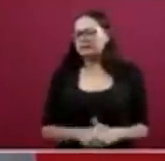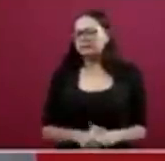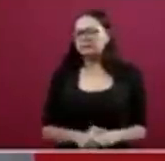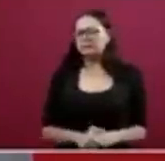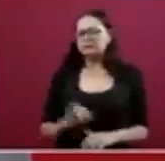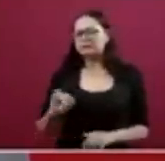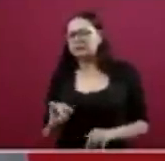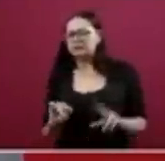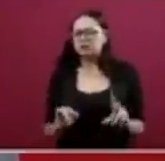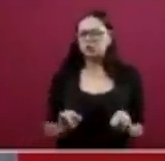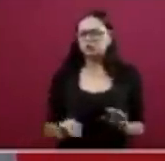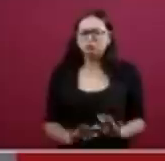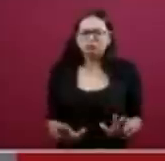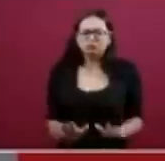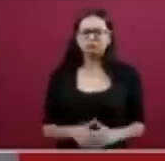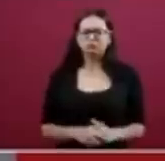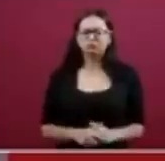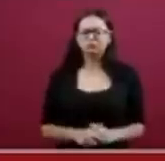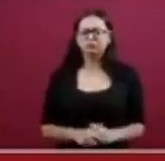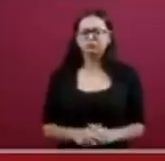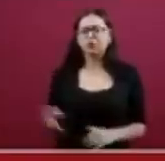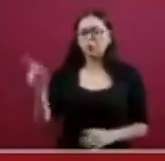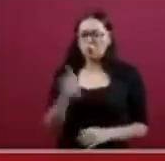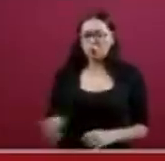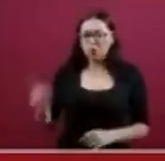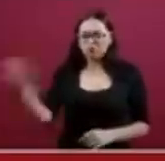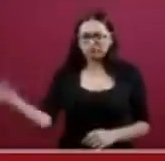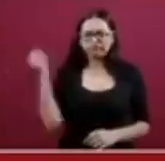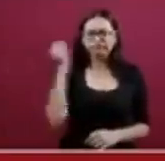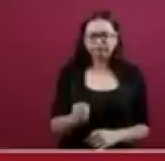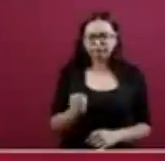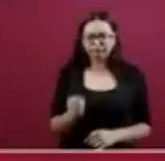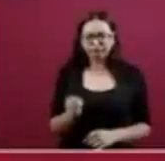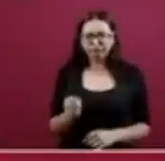¿Sí o no? Porque el pueblo pone y el pueblo quita.